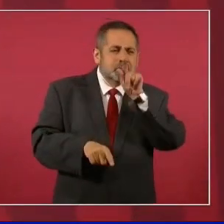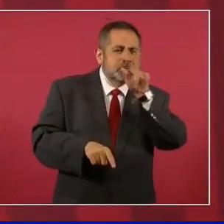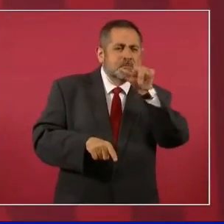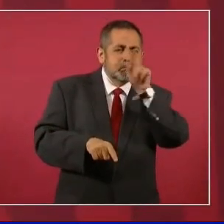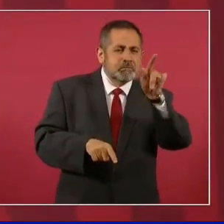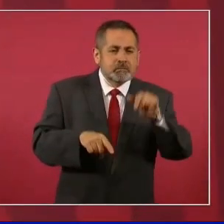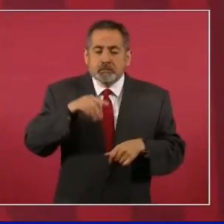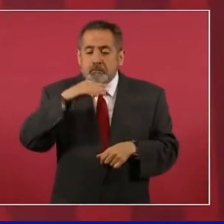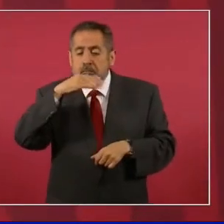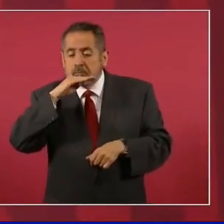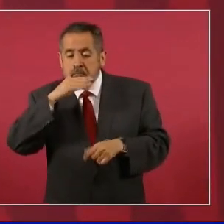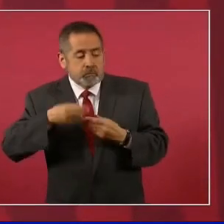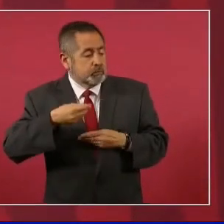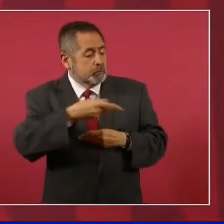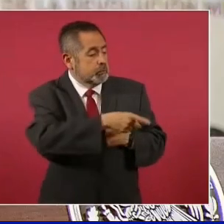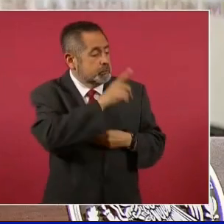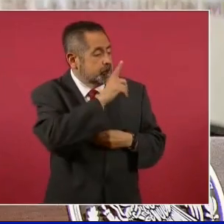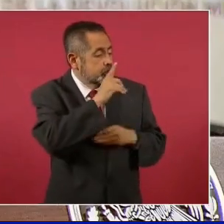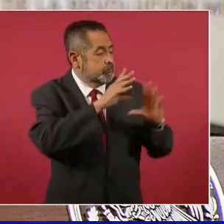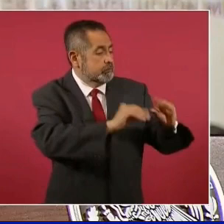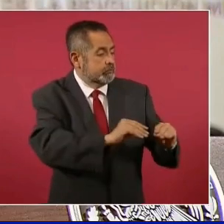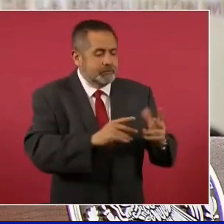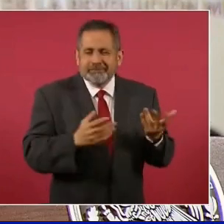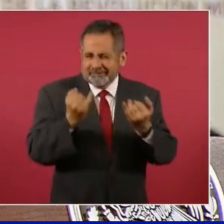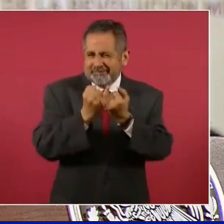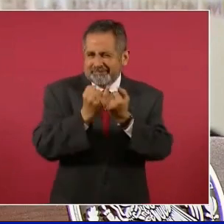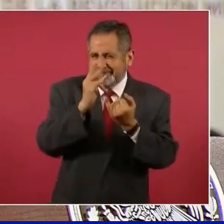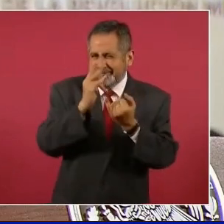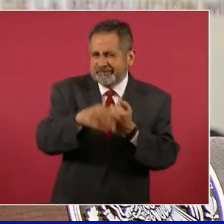Y ya maiciaban al gallo y dejaba de cantar.